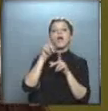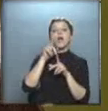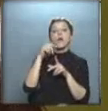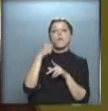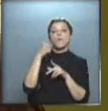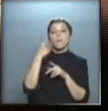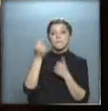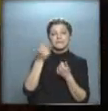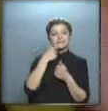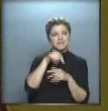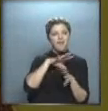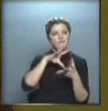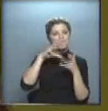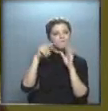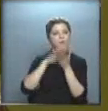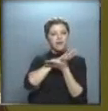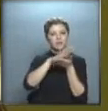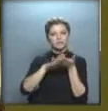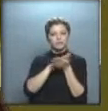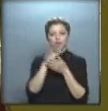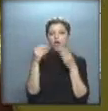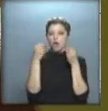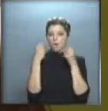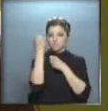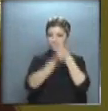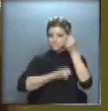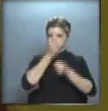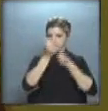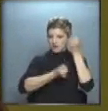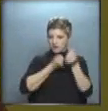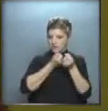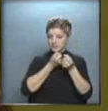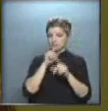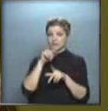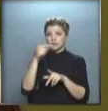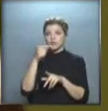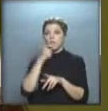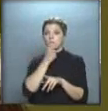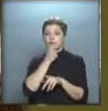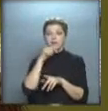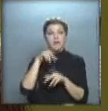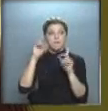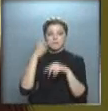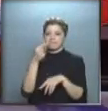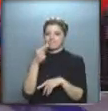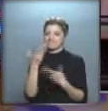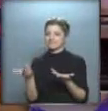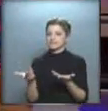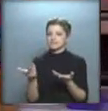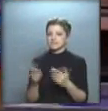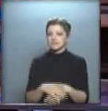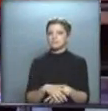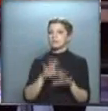buscan otra solución como para agarrarse, para solucionar las cosas de otra manera. Uh-huh. Y van todos a las manos. Pero perdón,